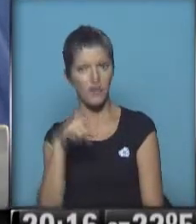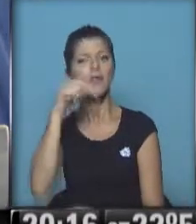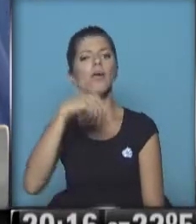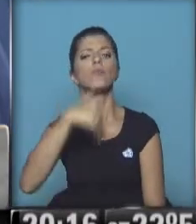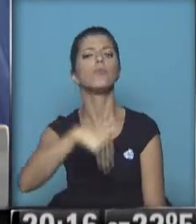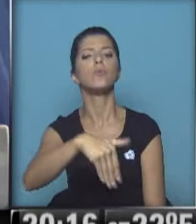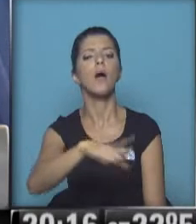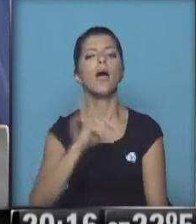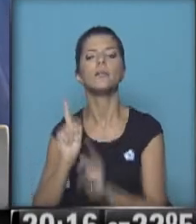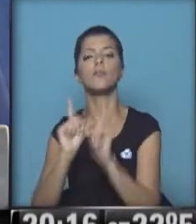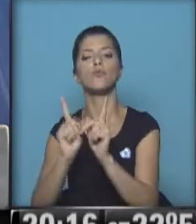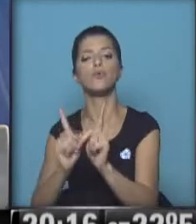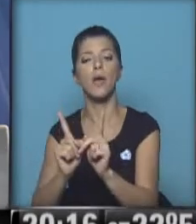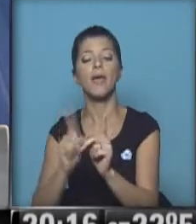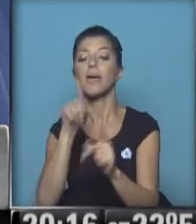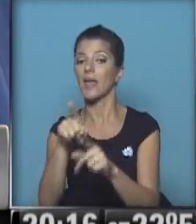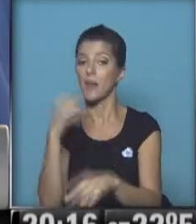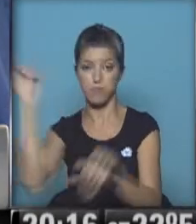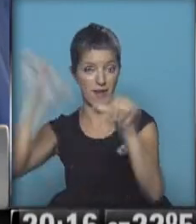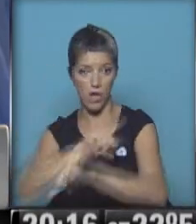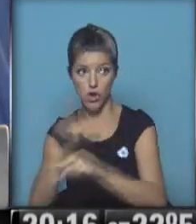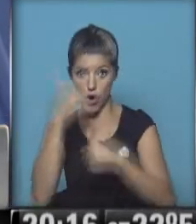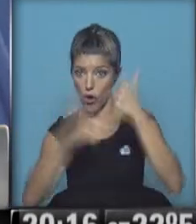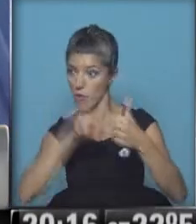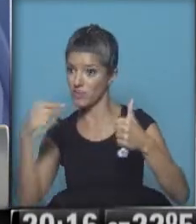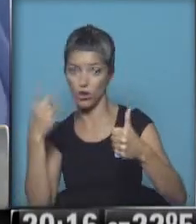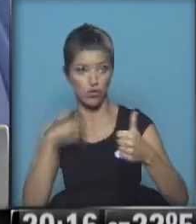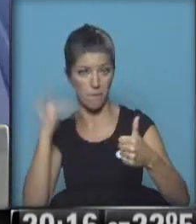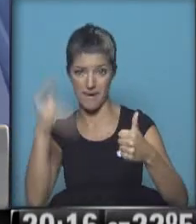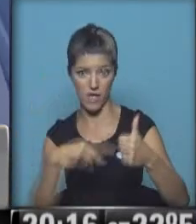que sigue sosteniendo que en realidad no perdió por esa pequeña diferencia de 4.000 votos? Gracias.